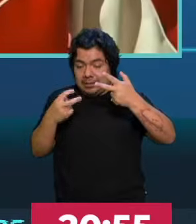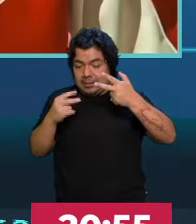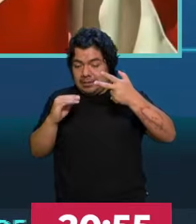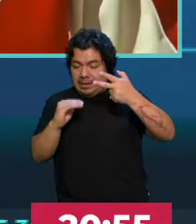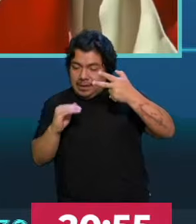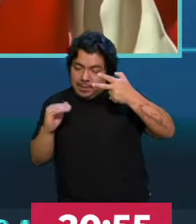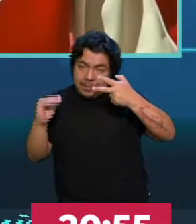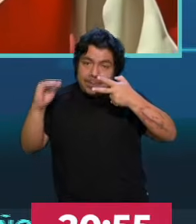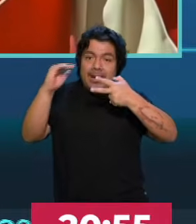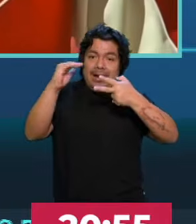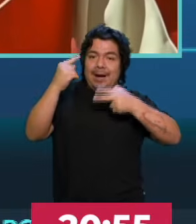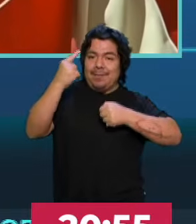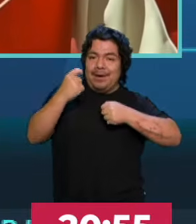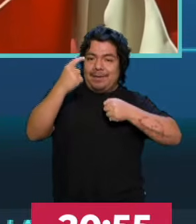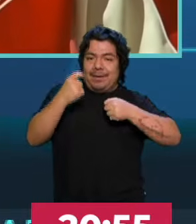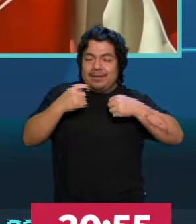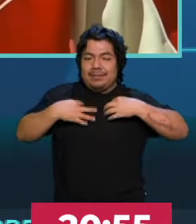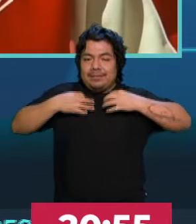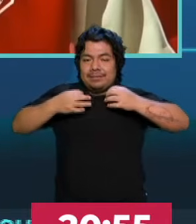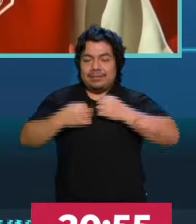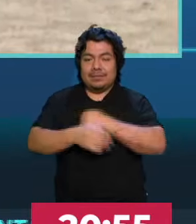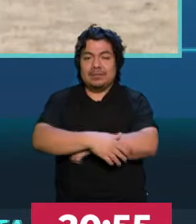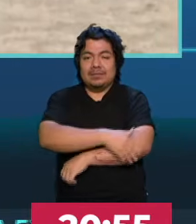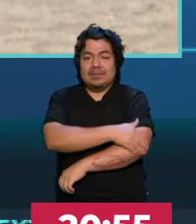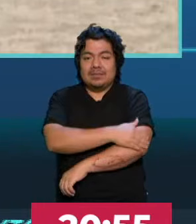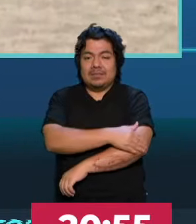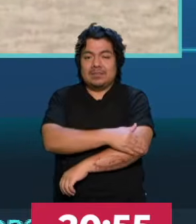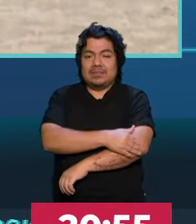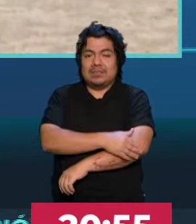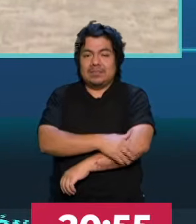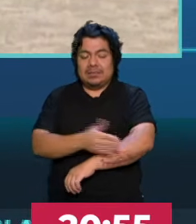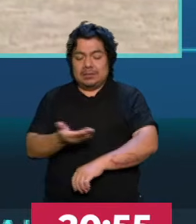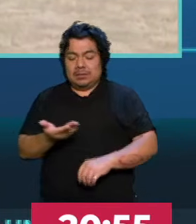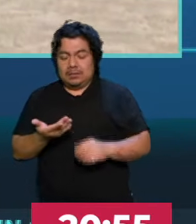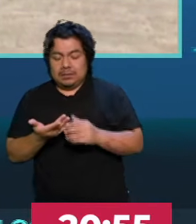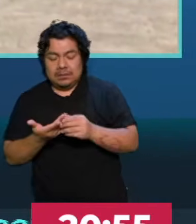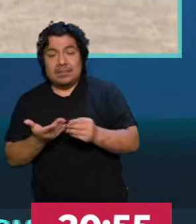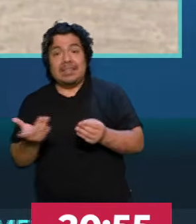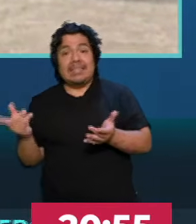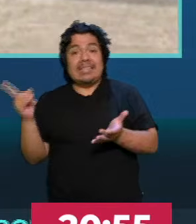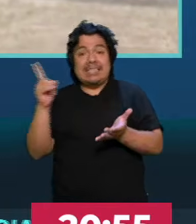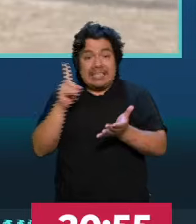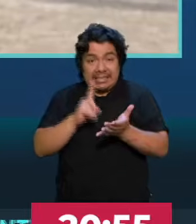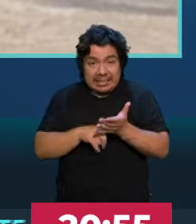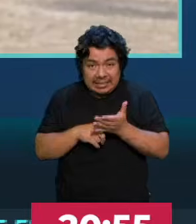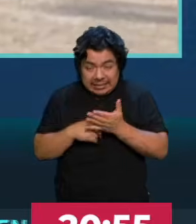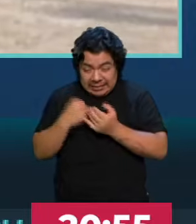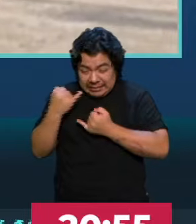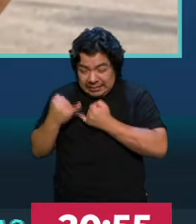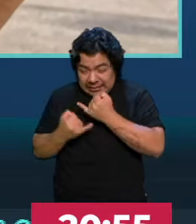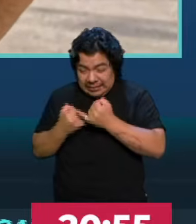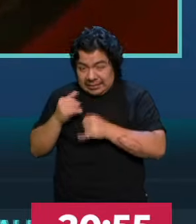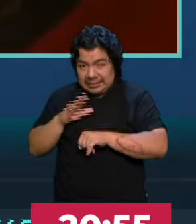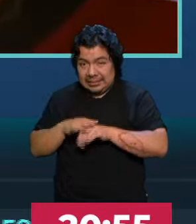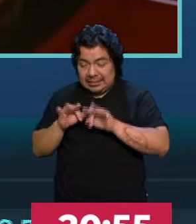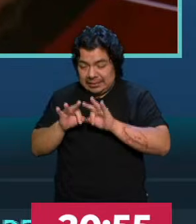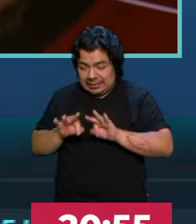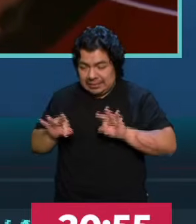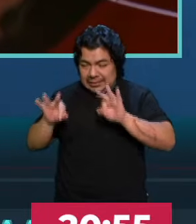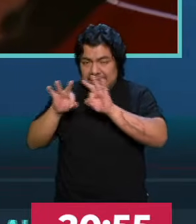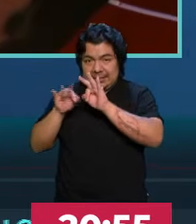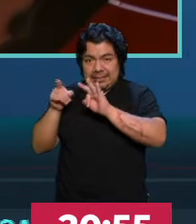¿no? Y cuando están en el momento más álgido de ese partido, el